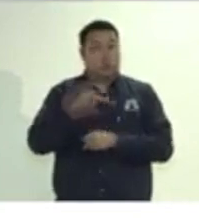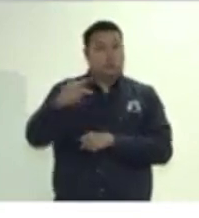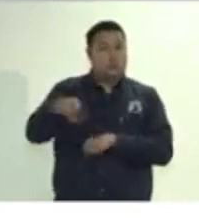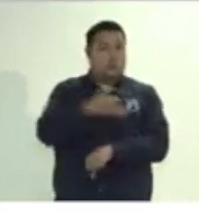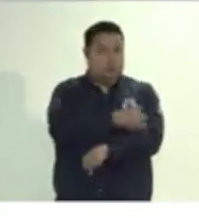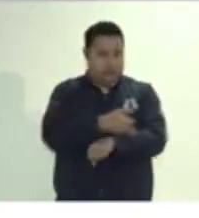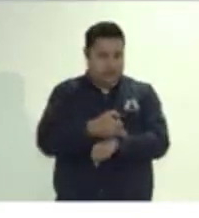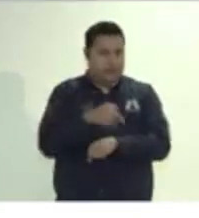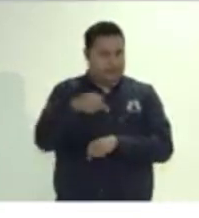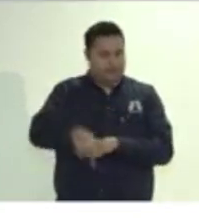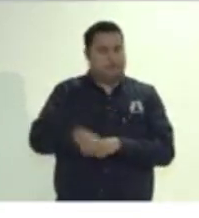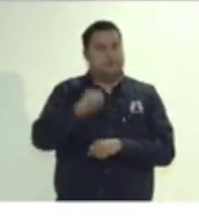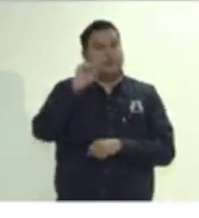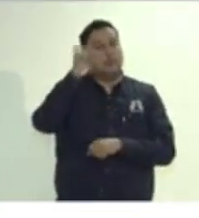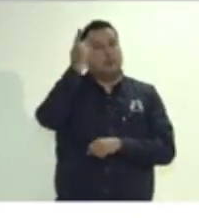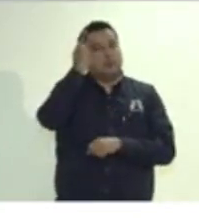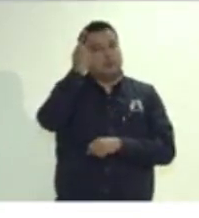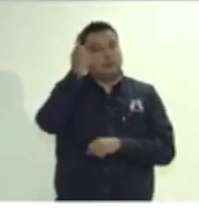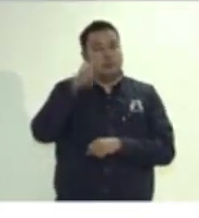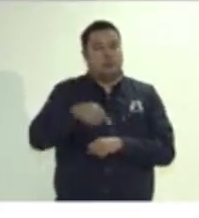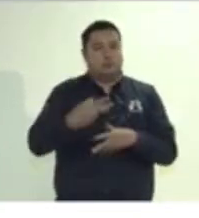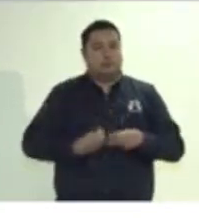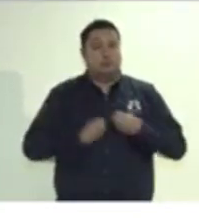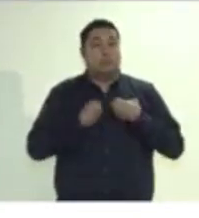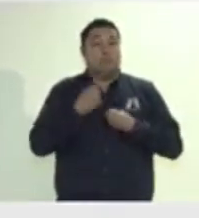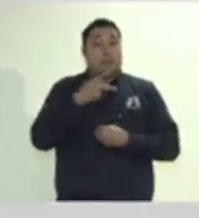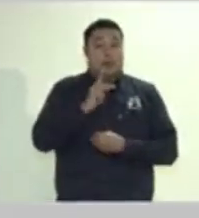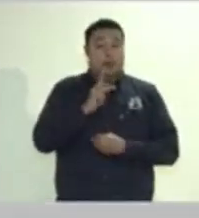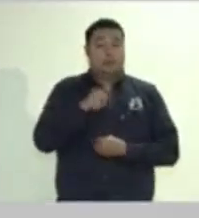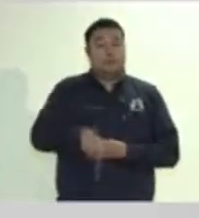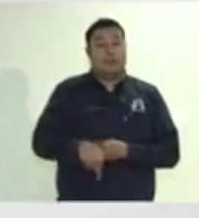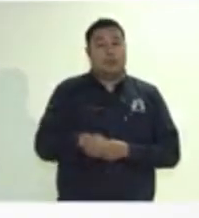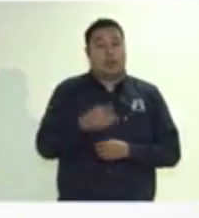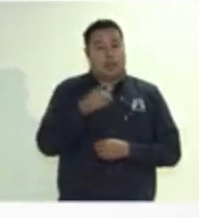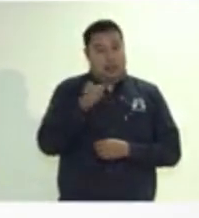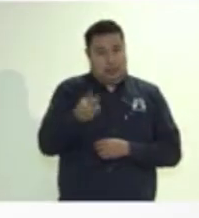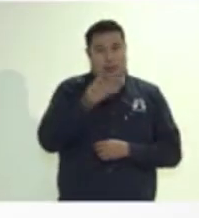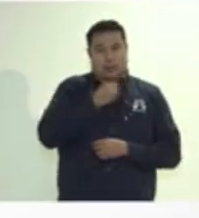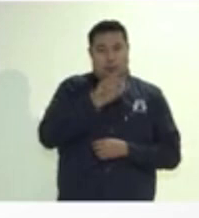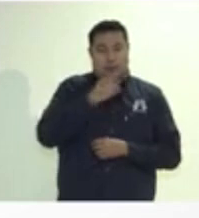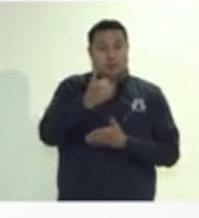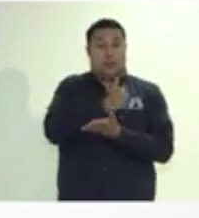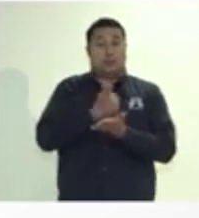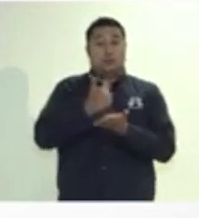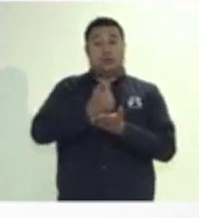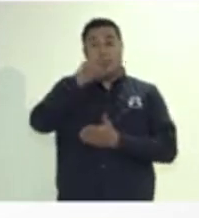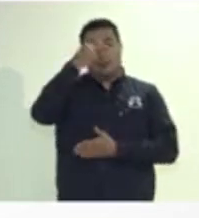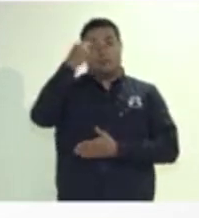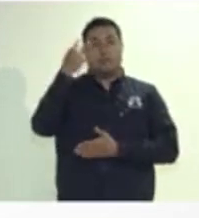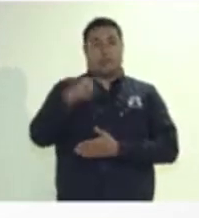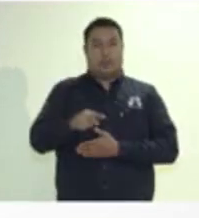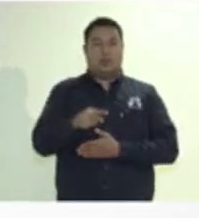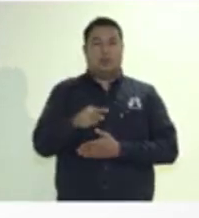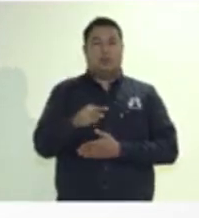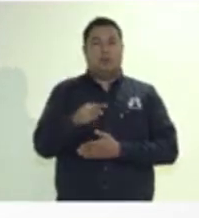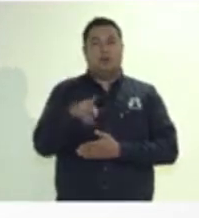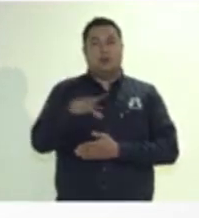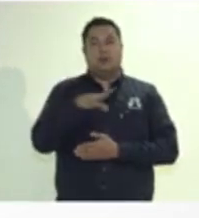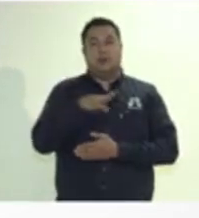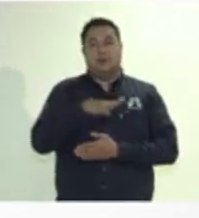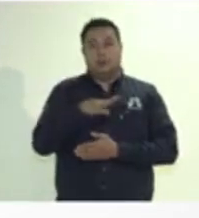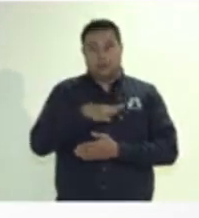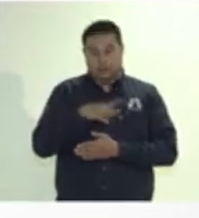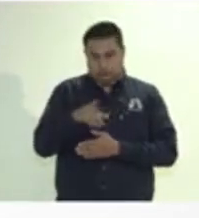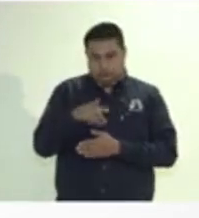reside aquí en san luís potosí sin embargo él había estado las últimas semanas en la ciudad de mexico se clasifica desde el punto de vista epidemiológico